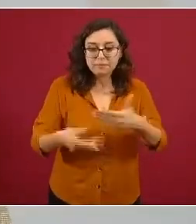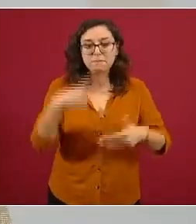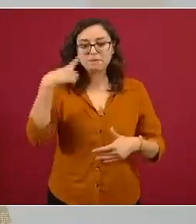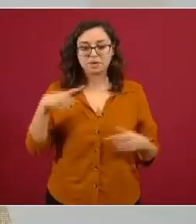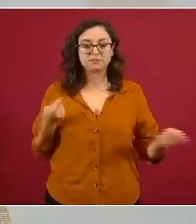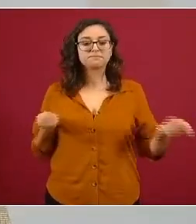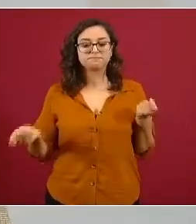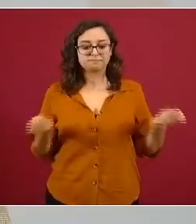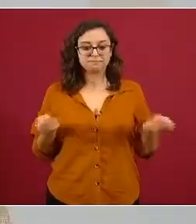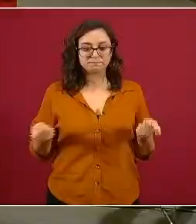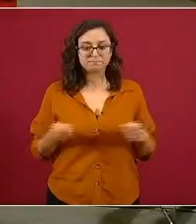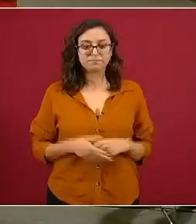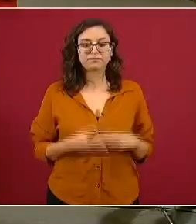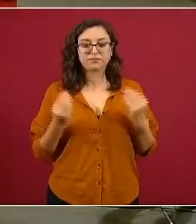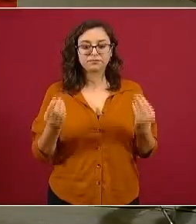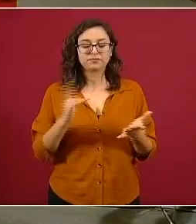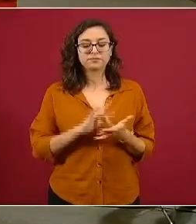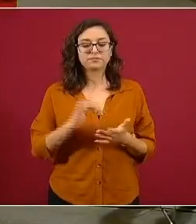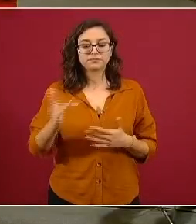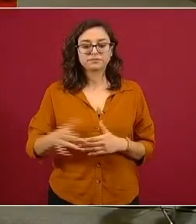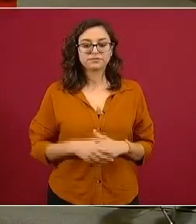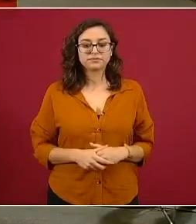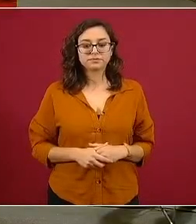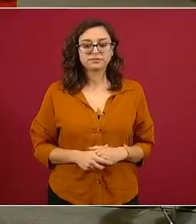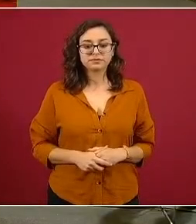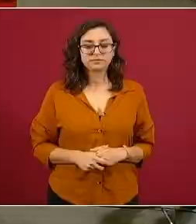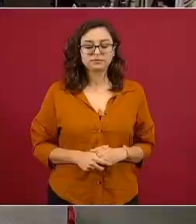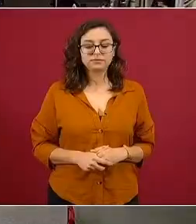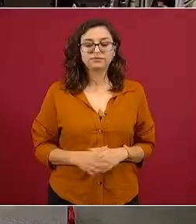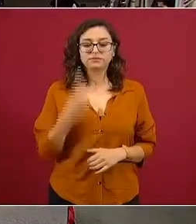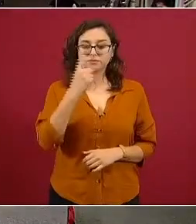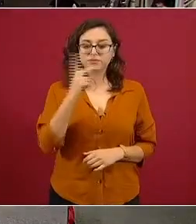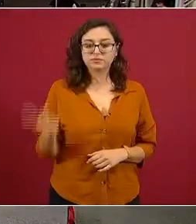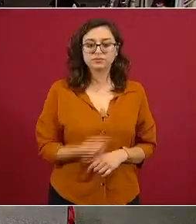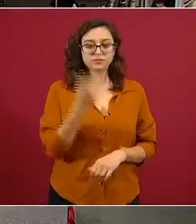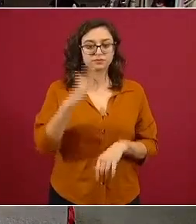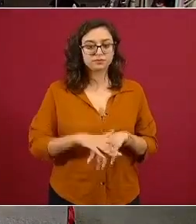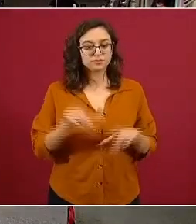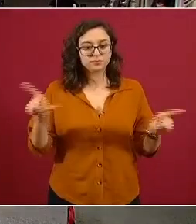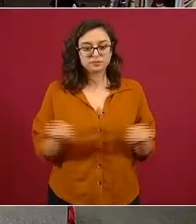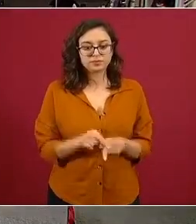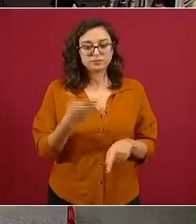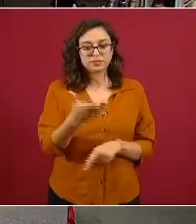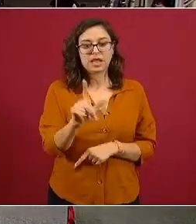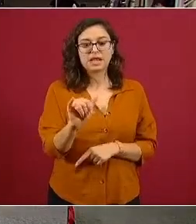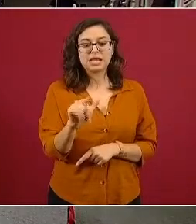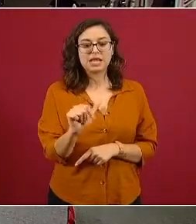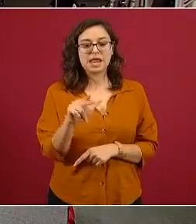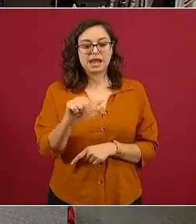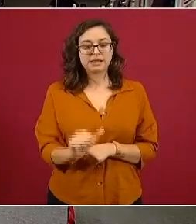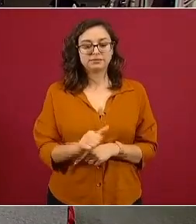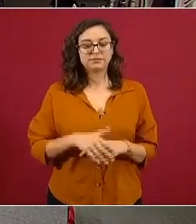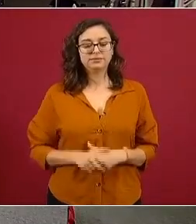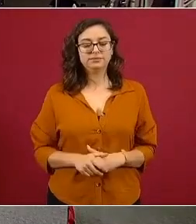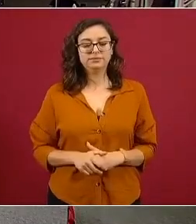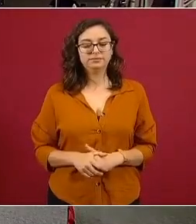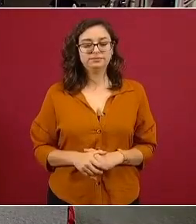control epidémico. Muchas gracias, Saturnino. Nos da tiempo para una pregunta más. Liliana Noble, Pulso Saludable.